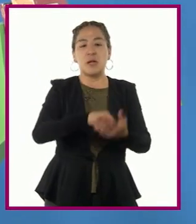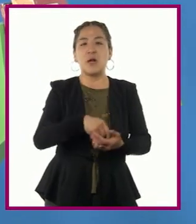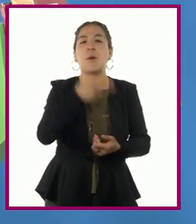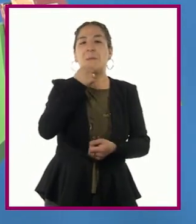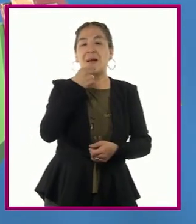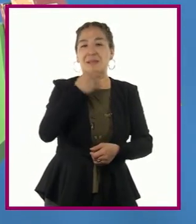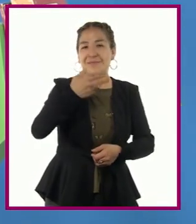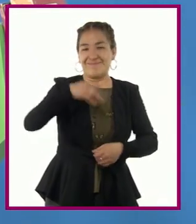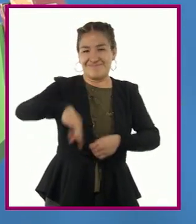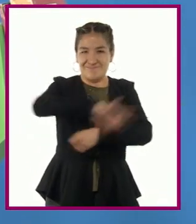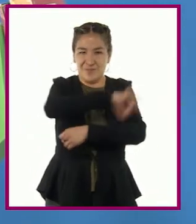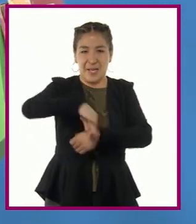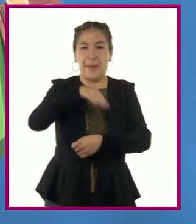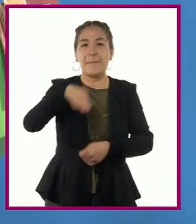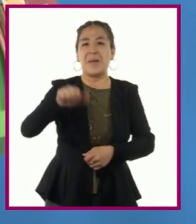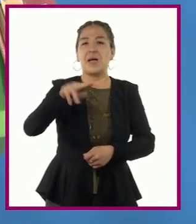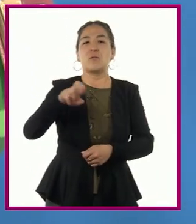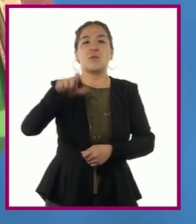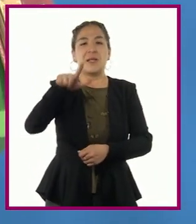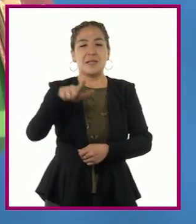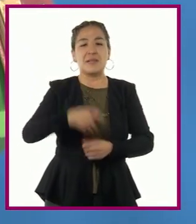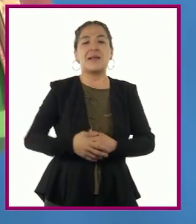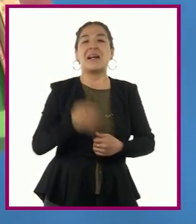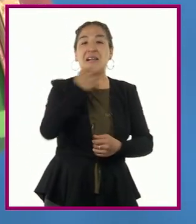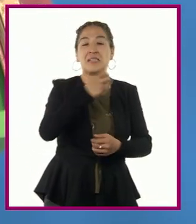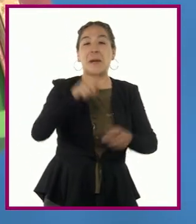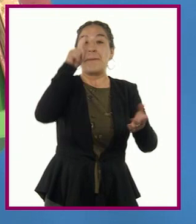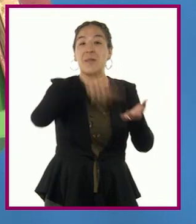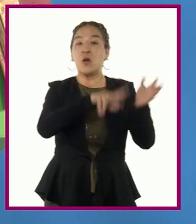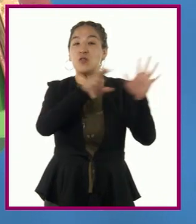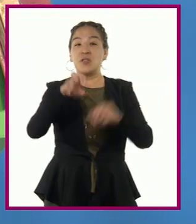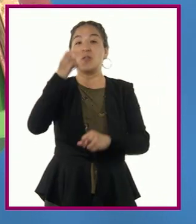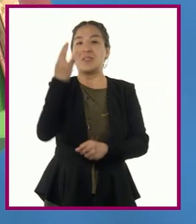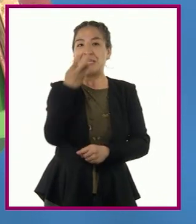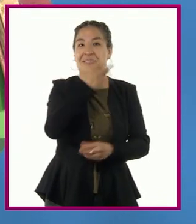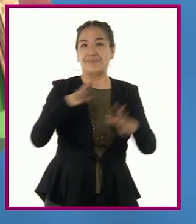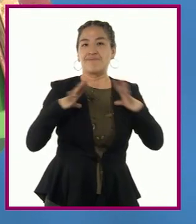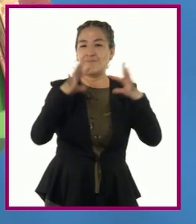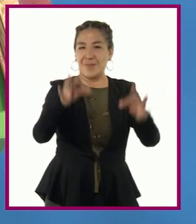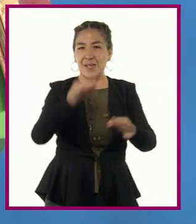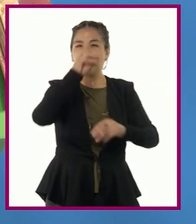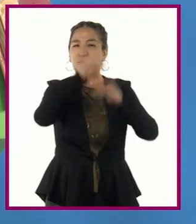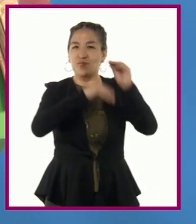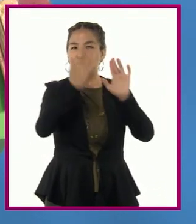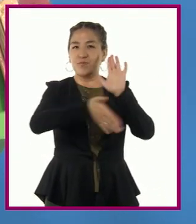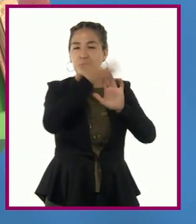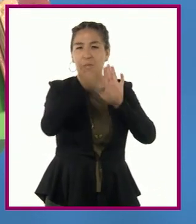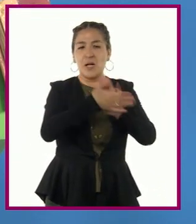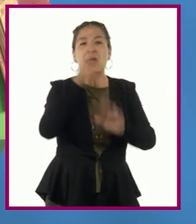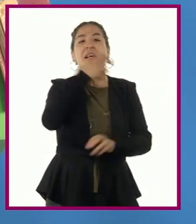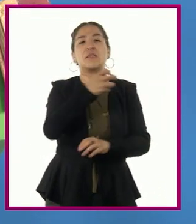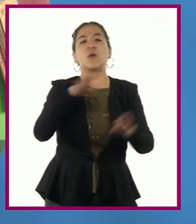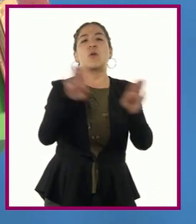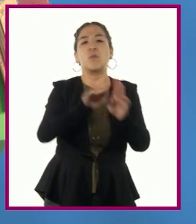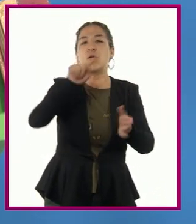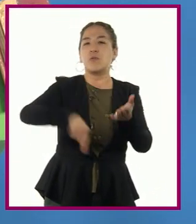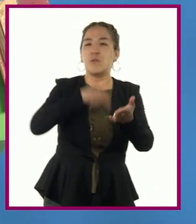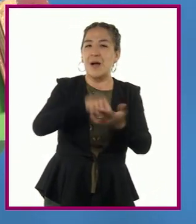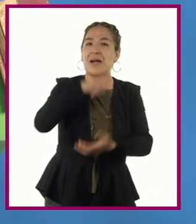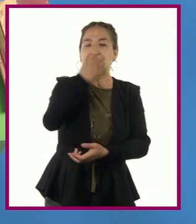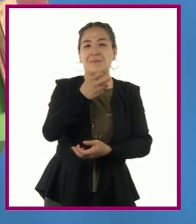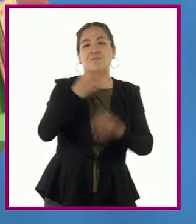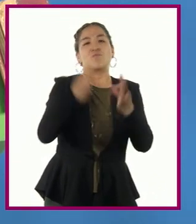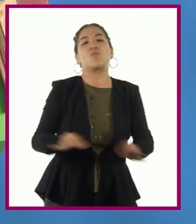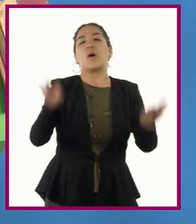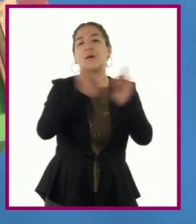Tolsá, inaugurada en 1803. Sin duda, los monumentos conmemorativos son un elemento central en